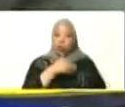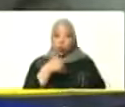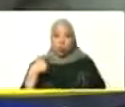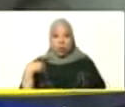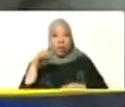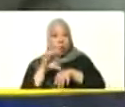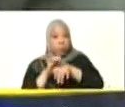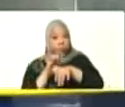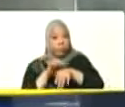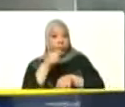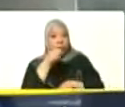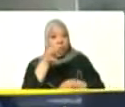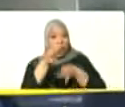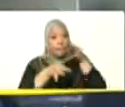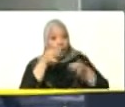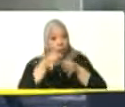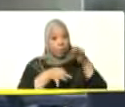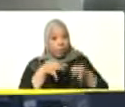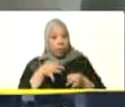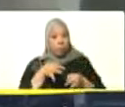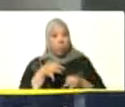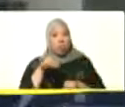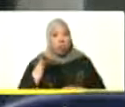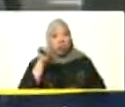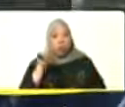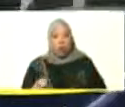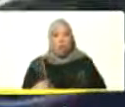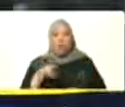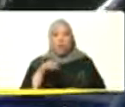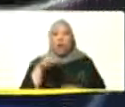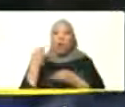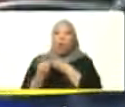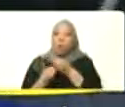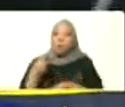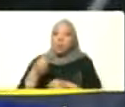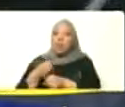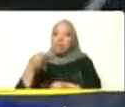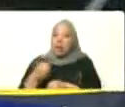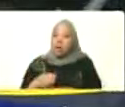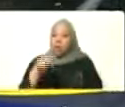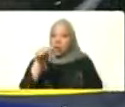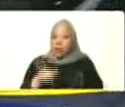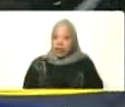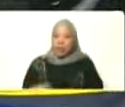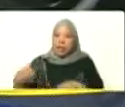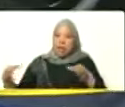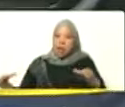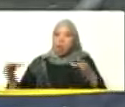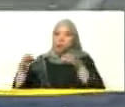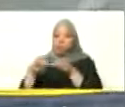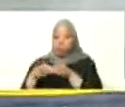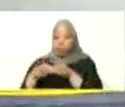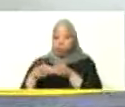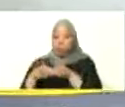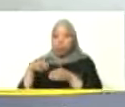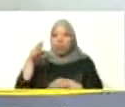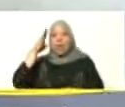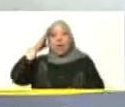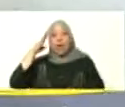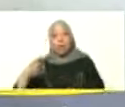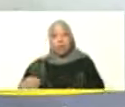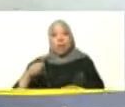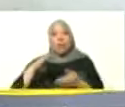Centro de Salud, también se dirija a usted un poco para explicarle cómo ha sido la dinámica de la conformación de estas bricomiles,